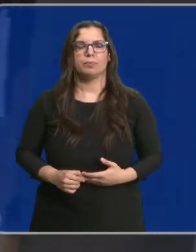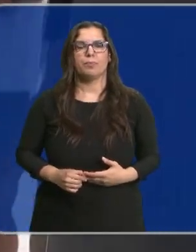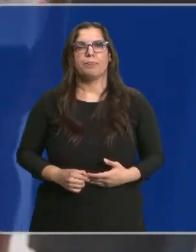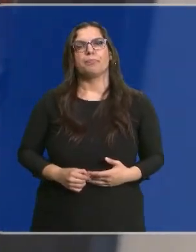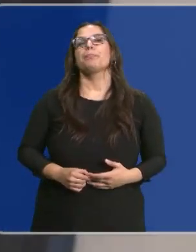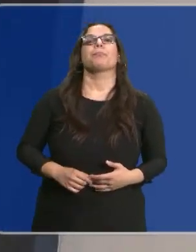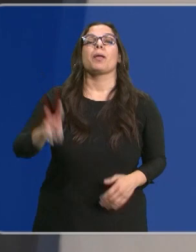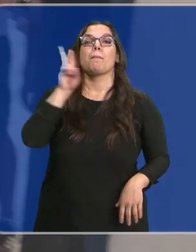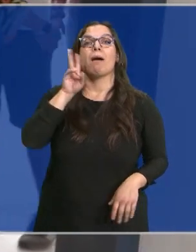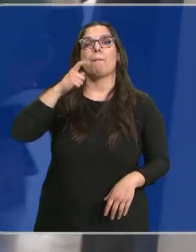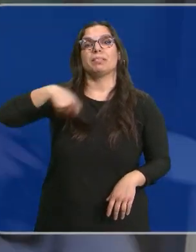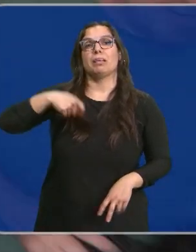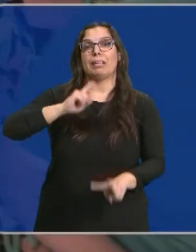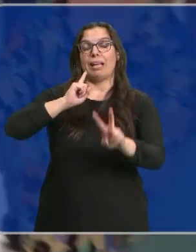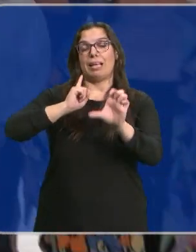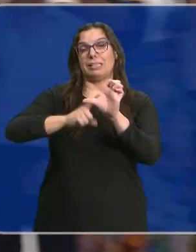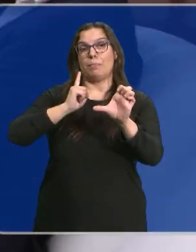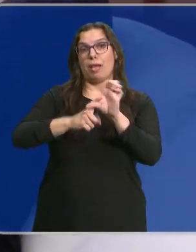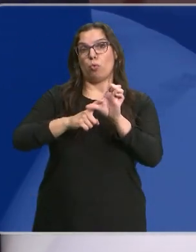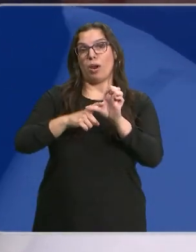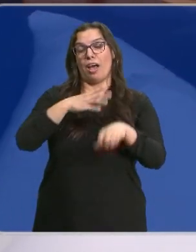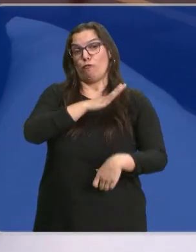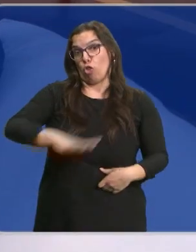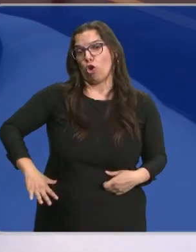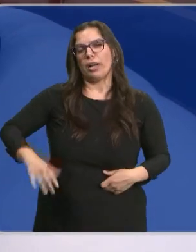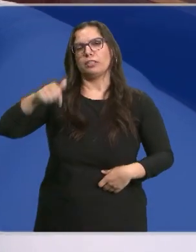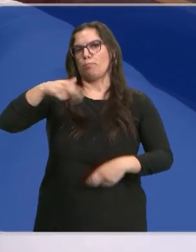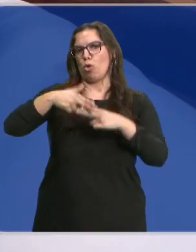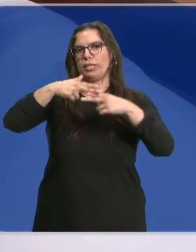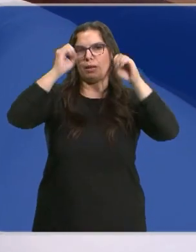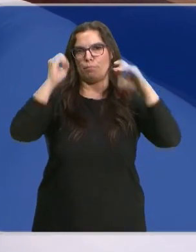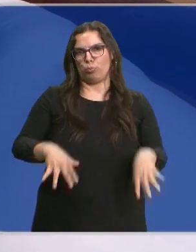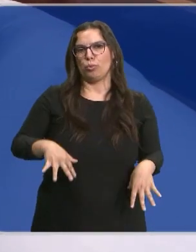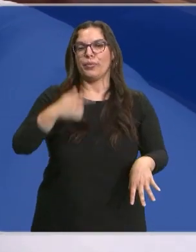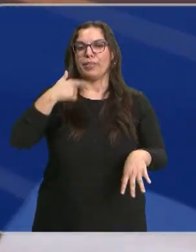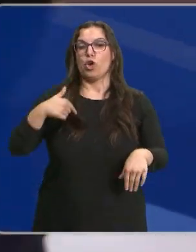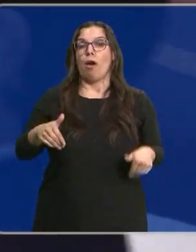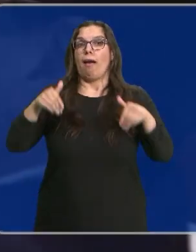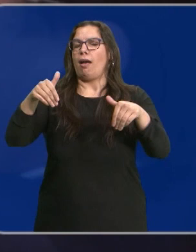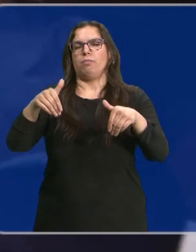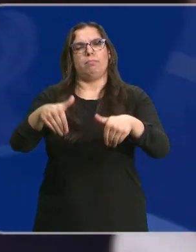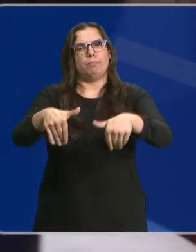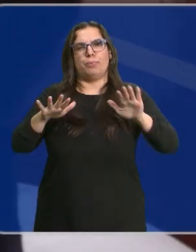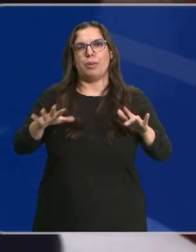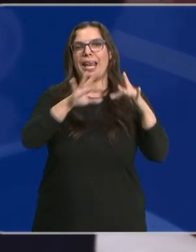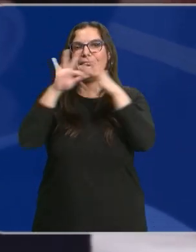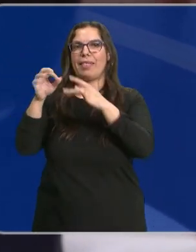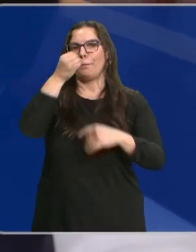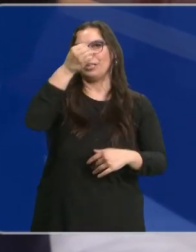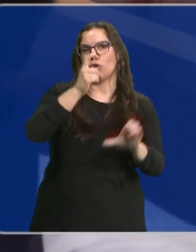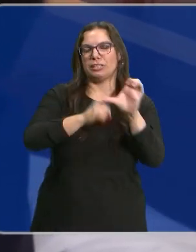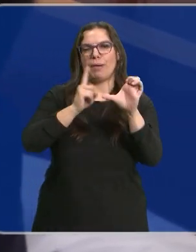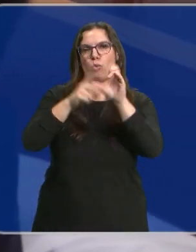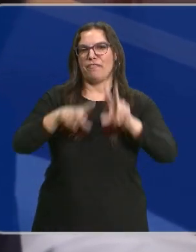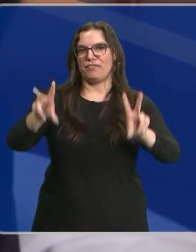Fernández Vara, presidente de Extremadura en funciones, deja la política. Lo ha anunciado hoy. Retira su investidura y anuncia que dejará de ser líder del Partido